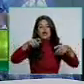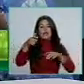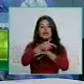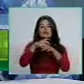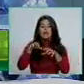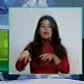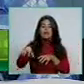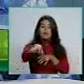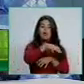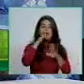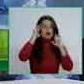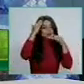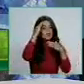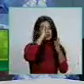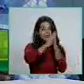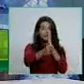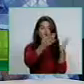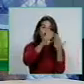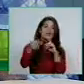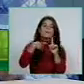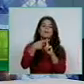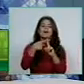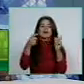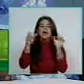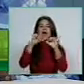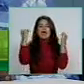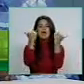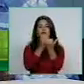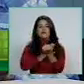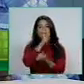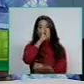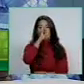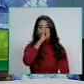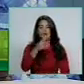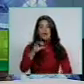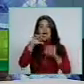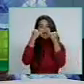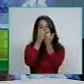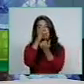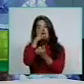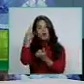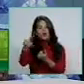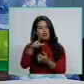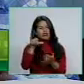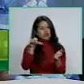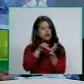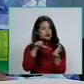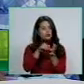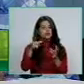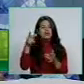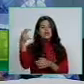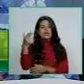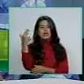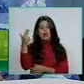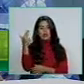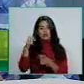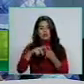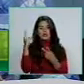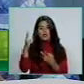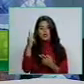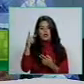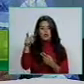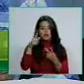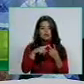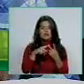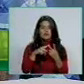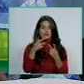atienden directamente a las comunidades. Ajá. Y tenemos nuestras agencias bancarias. Agencia bancaria tenemos en el estado, en Higuerote, en el pueblo de